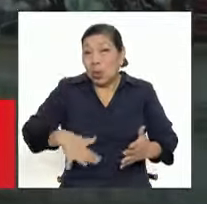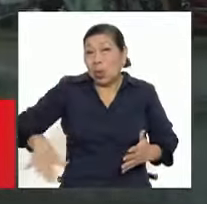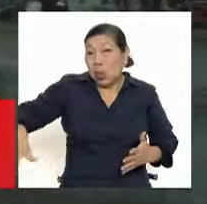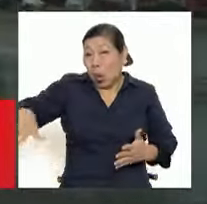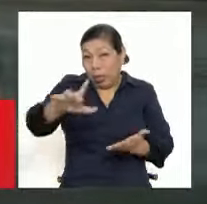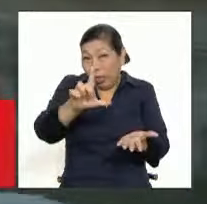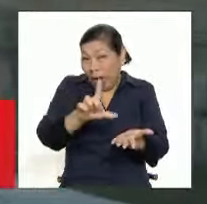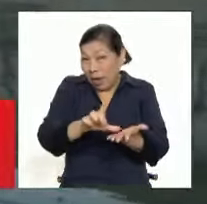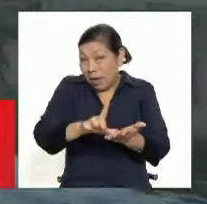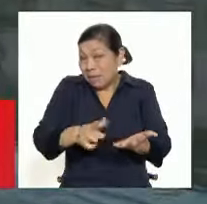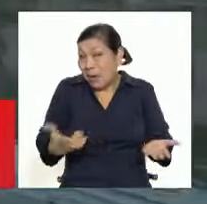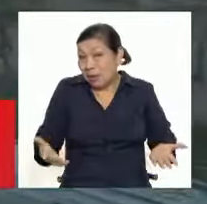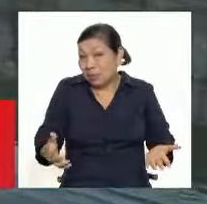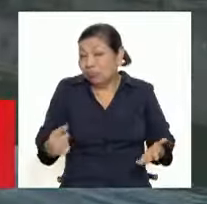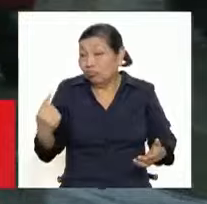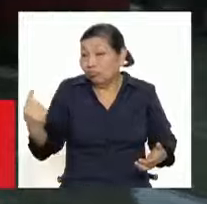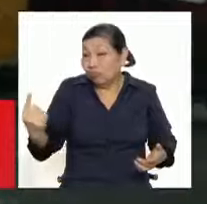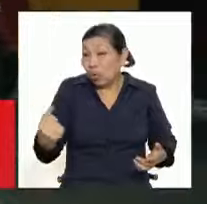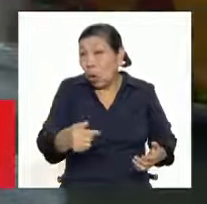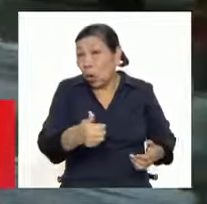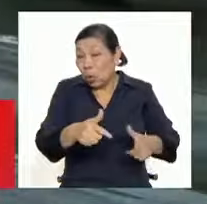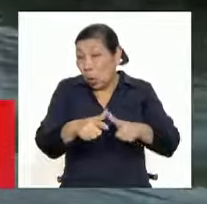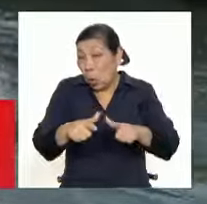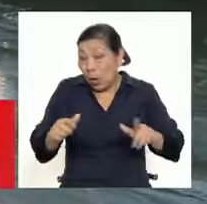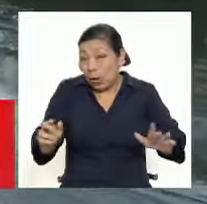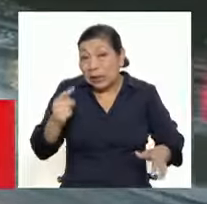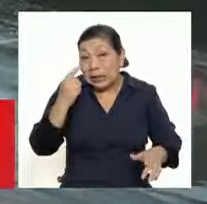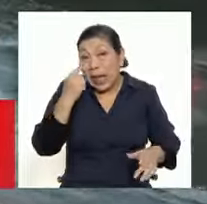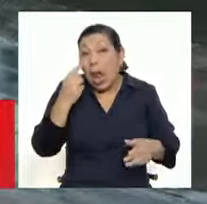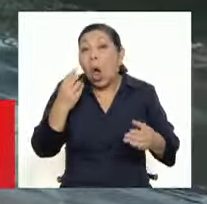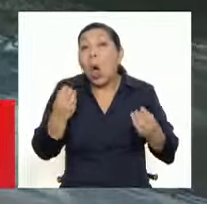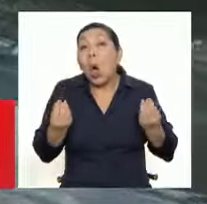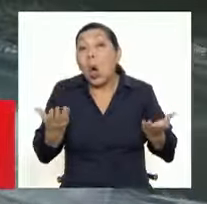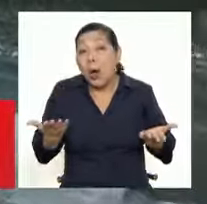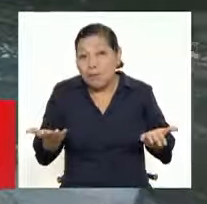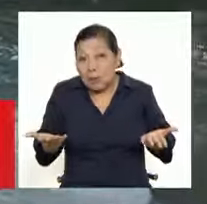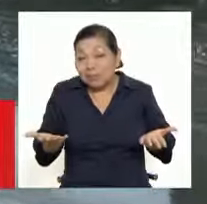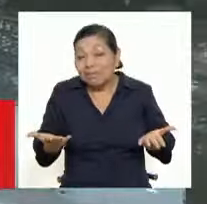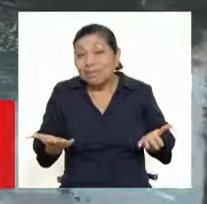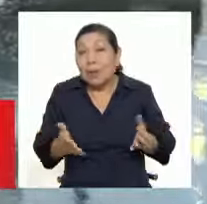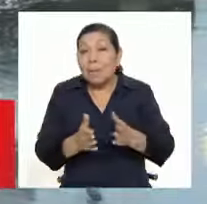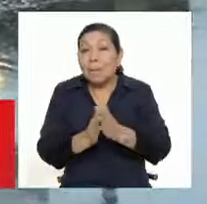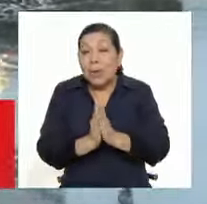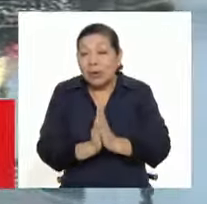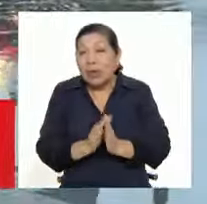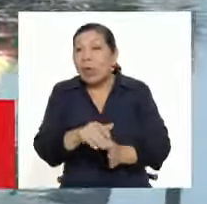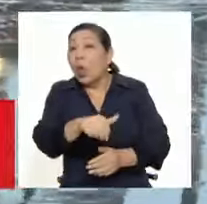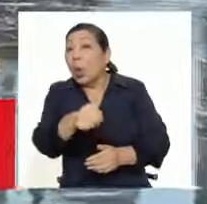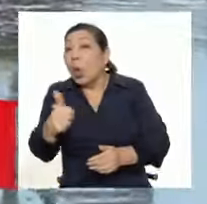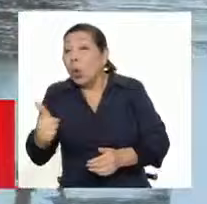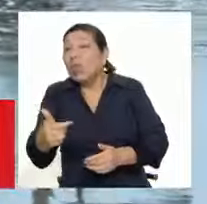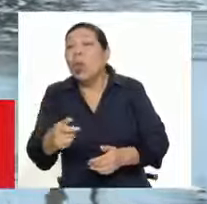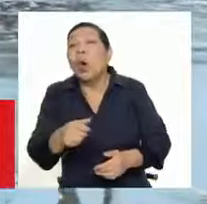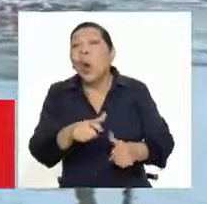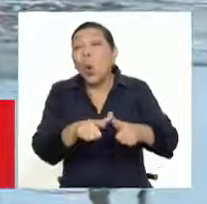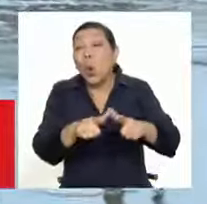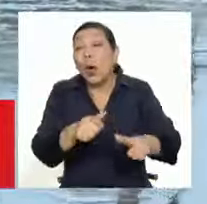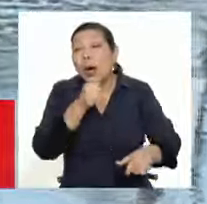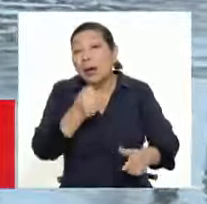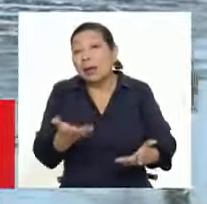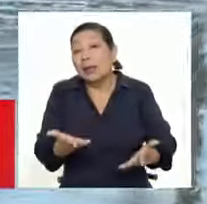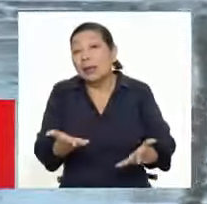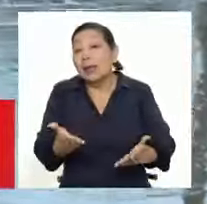Lima. Diana va a seguir recorriendo otros puntos para ver cómo está también la situación. Sí, Diana, te pedimos a ver si puedes seguir avanzando por la